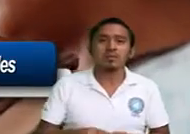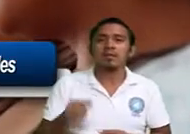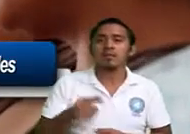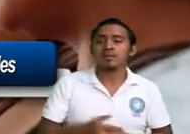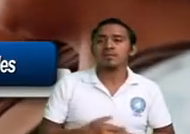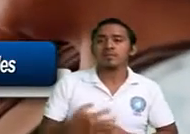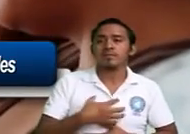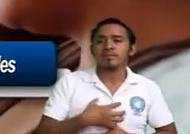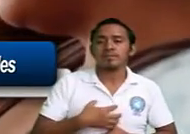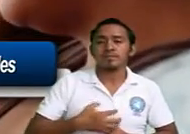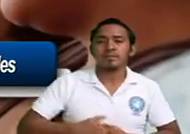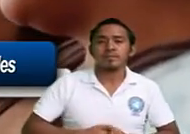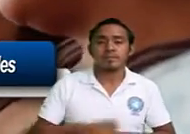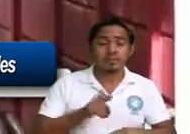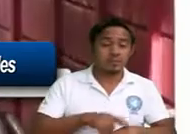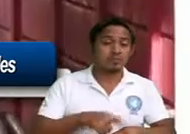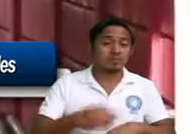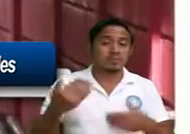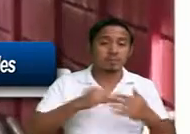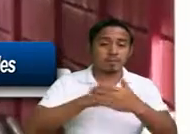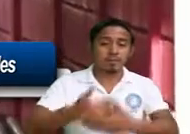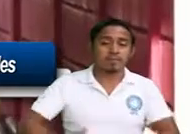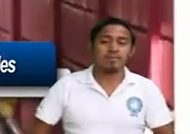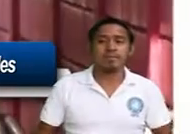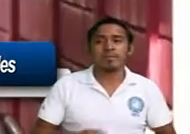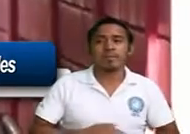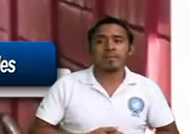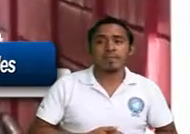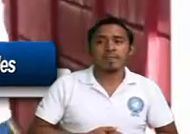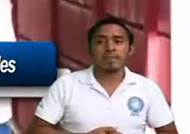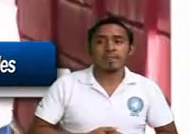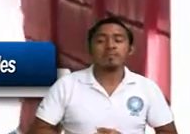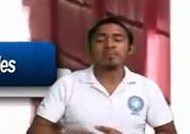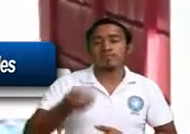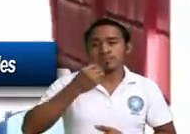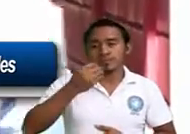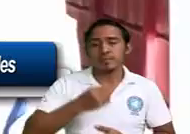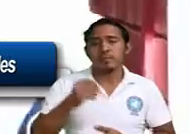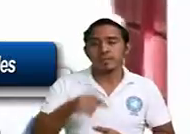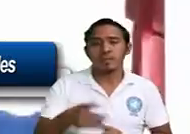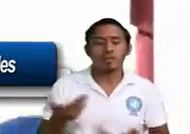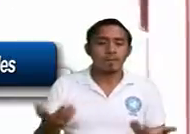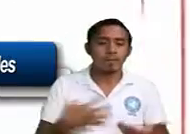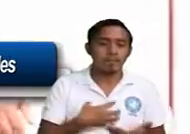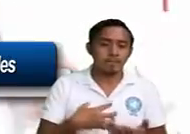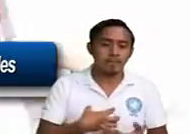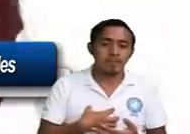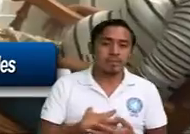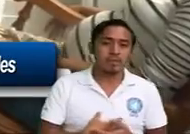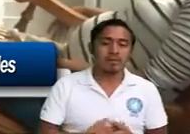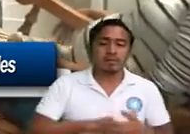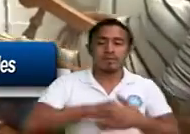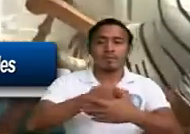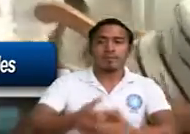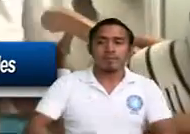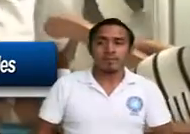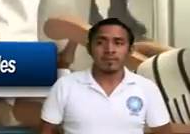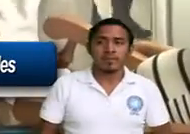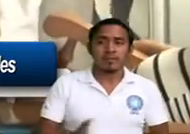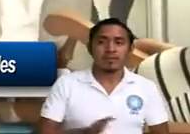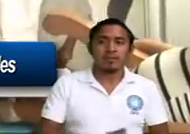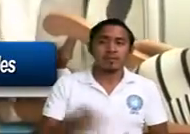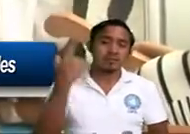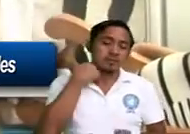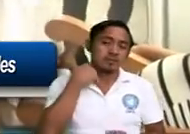parte durante el embarazo? De hecho, la nutrición en el embarazo es uno de los aspectos más importantes. Y sobre todo, y siempre que nos